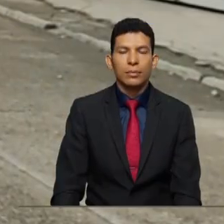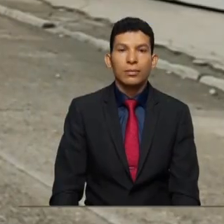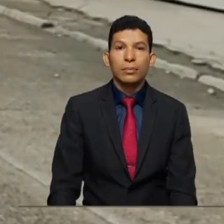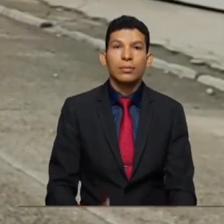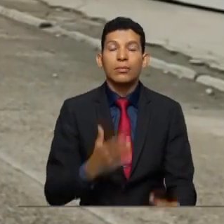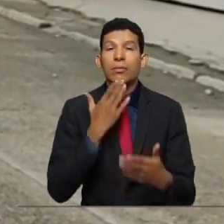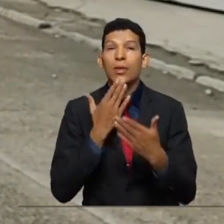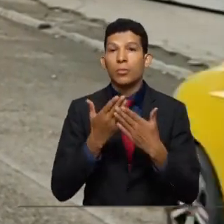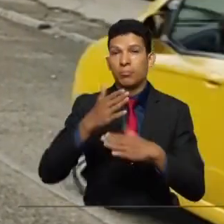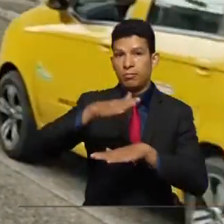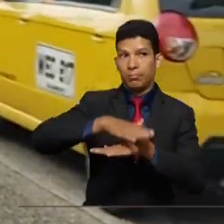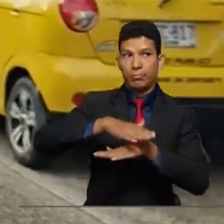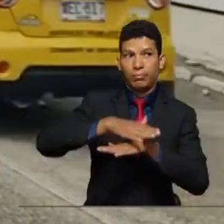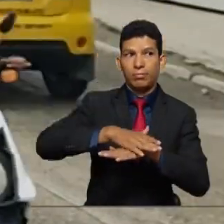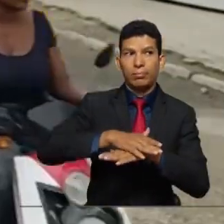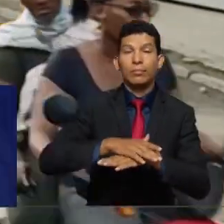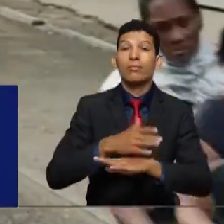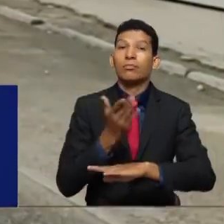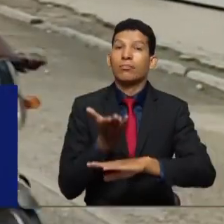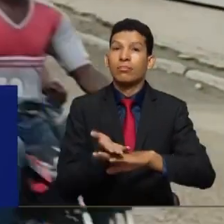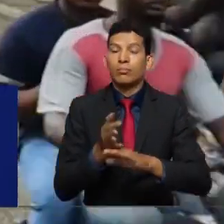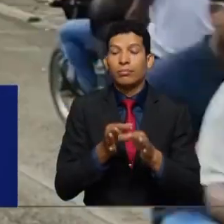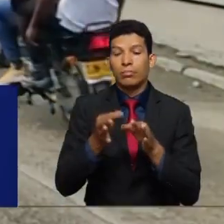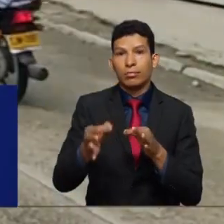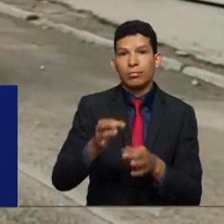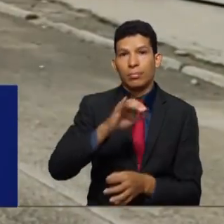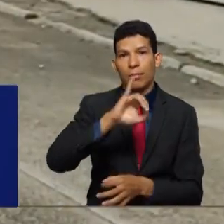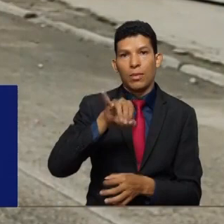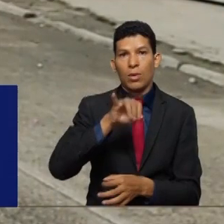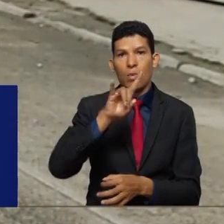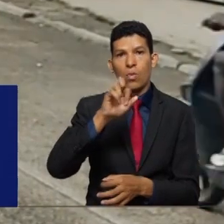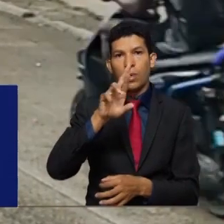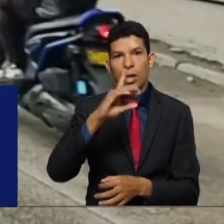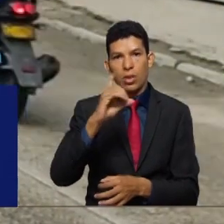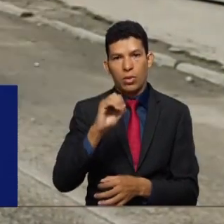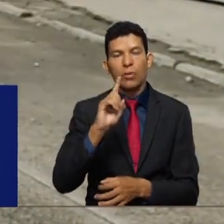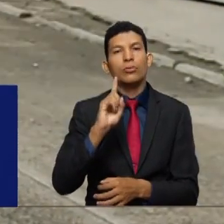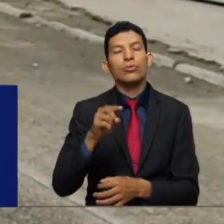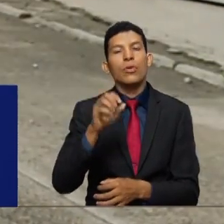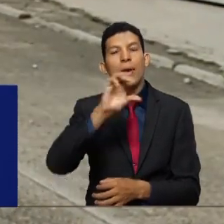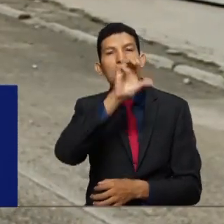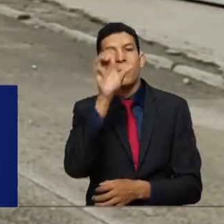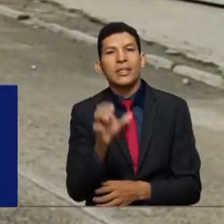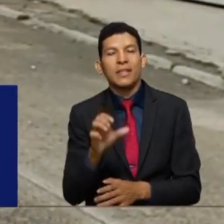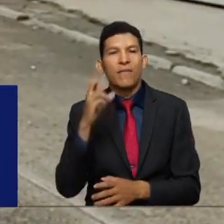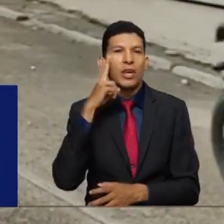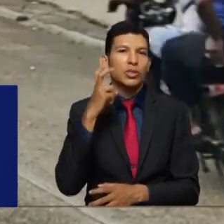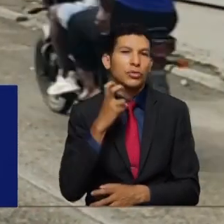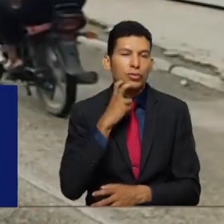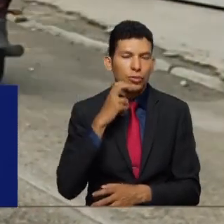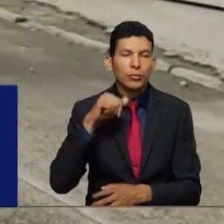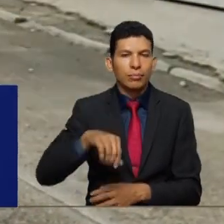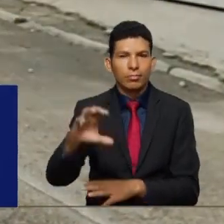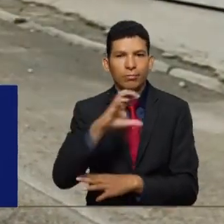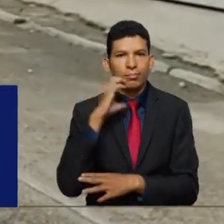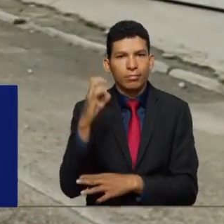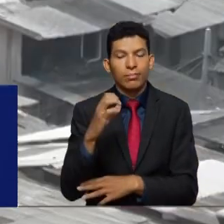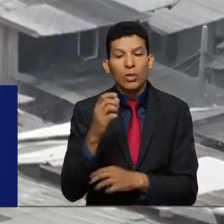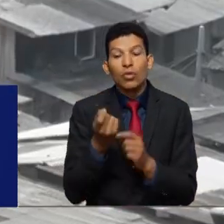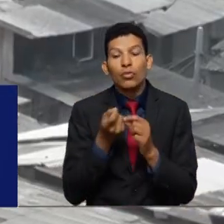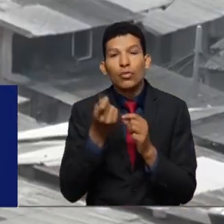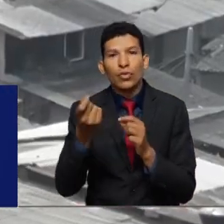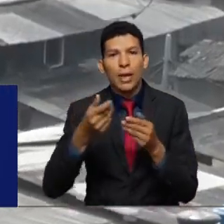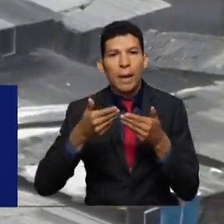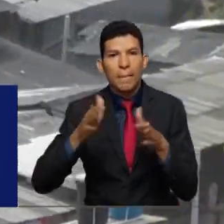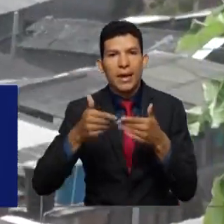Muy buenas tardes. Propuestas en el municipio de Jurado, uno de los más importantes sobre el Pacífico chocuano, el Pacífico colombiano, lo hemos dicho, frontera con Panamá, que